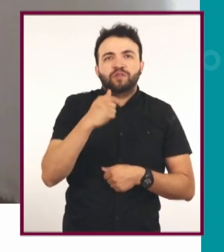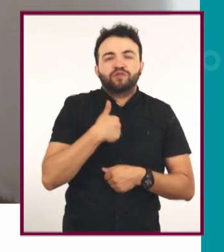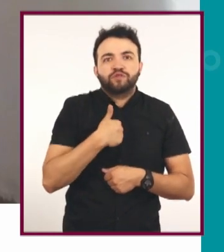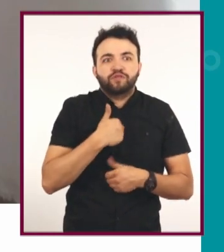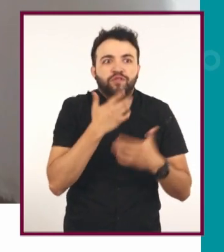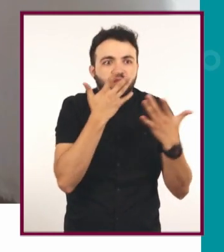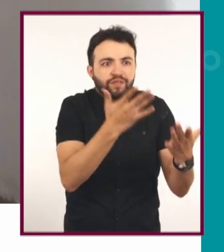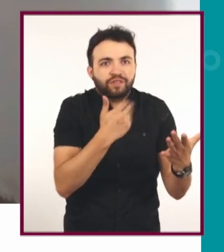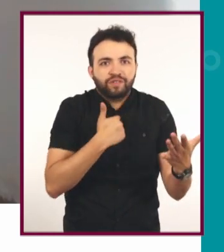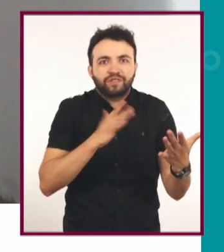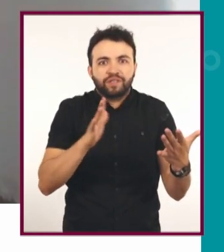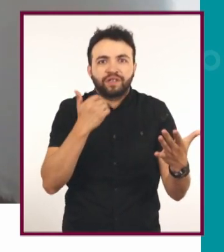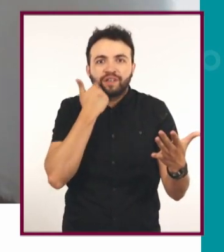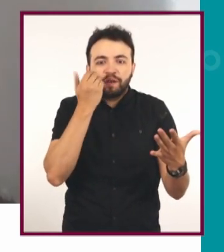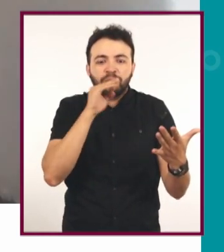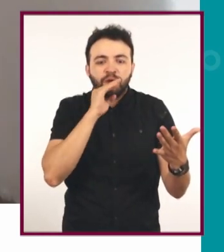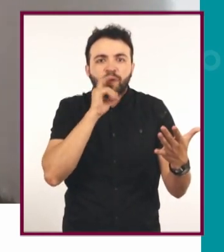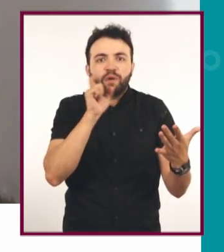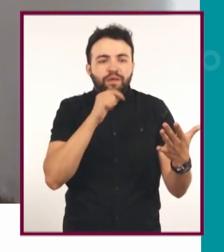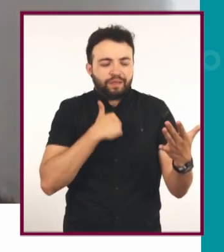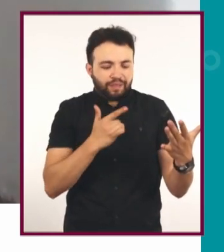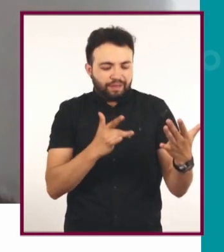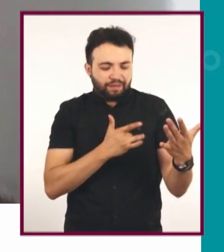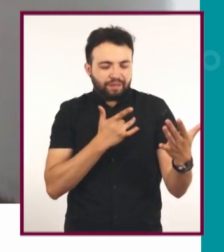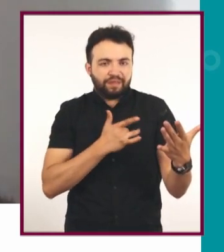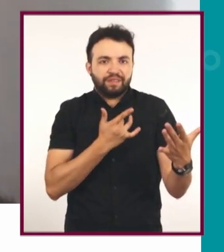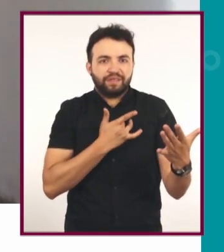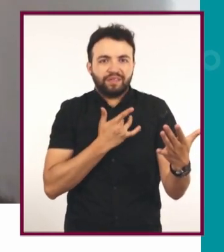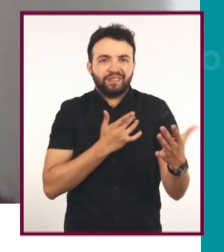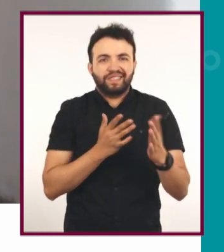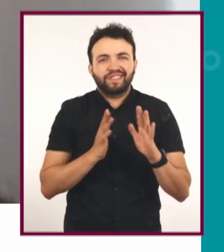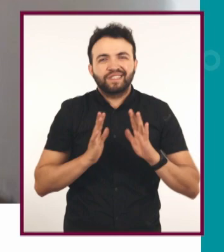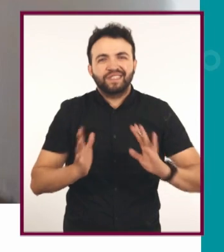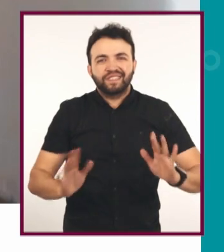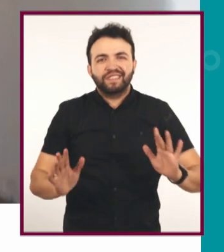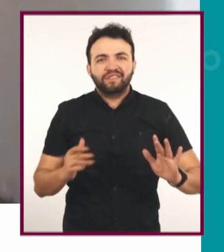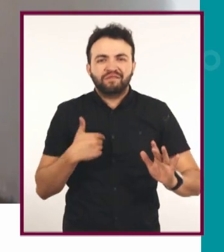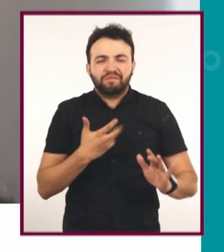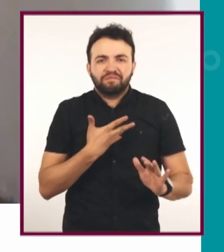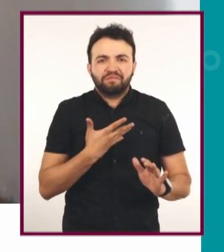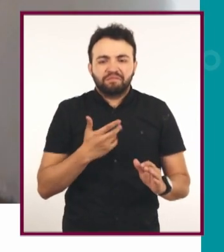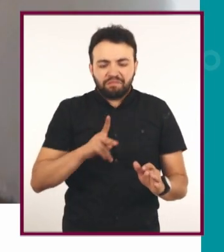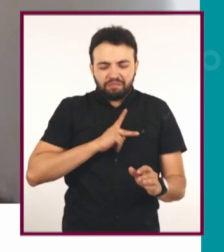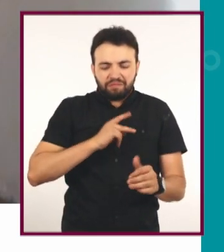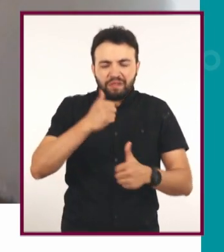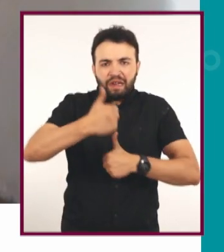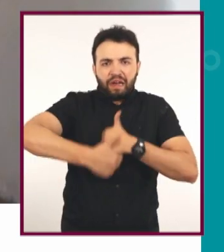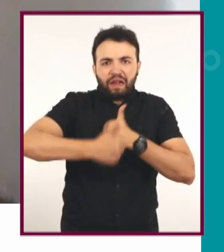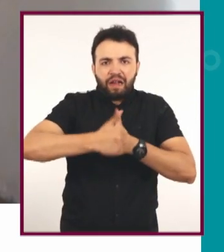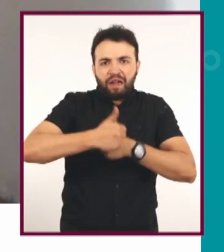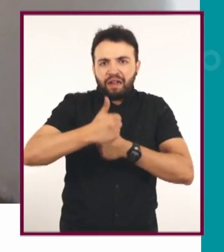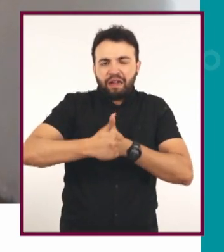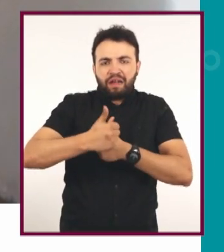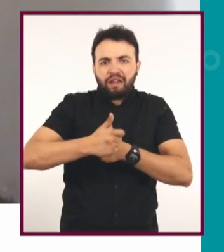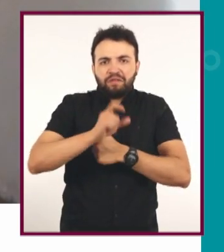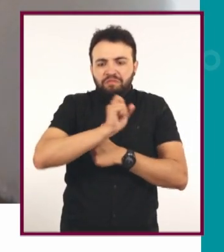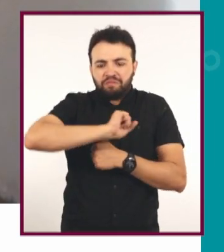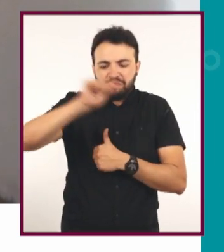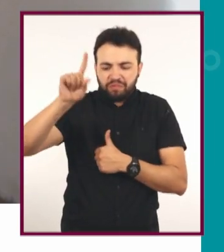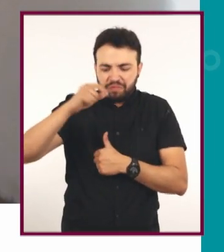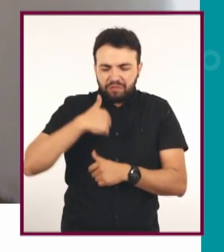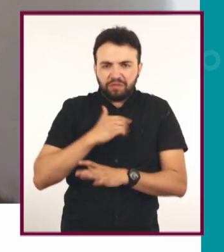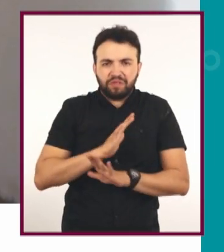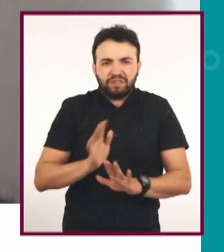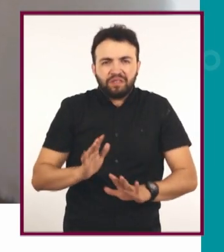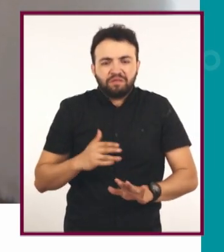Y bueno, o sea, decidí ya cuando, o sea, tomé la decisión cuando sentí que ya era un momento